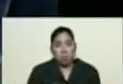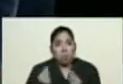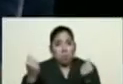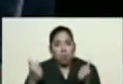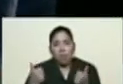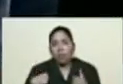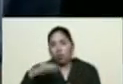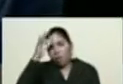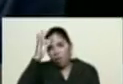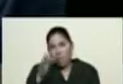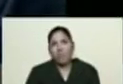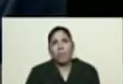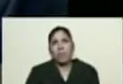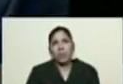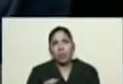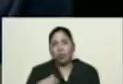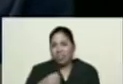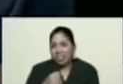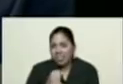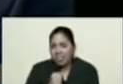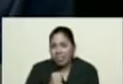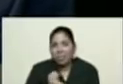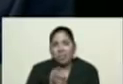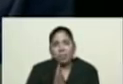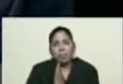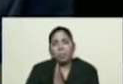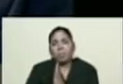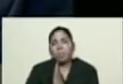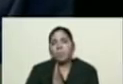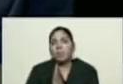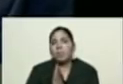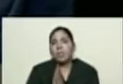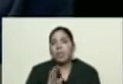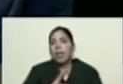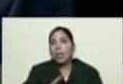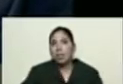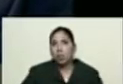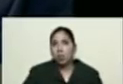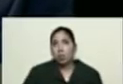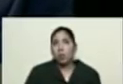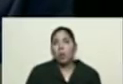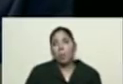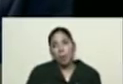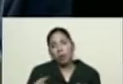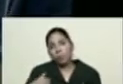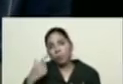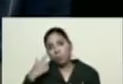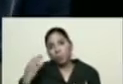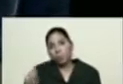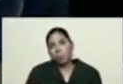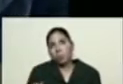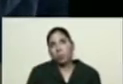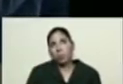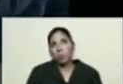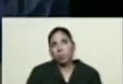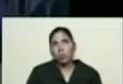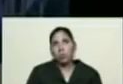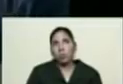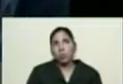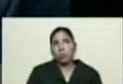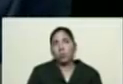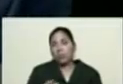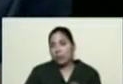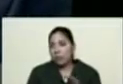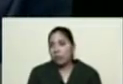fe, estoy aferrado a Cristo, pero seamos realistas. Hay posibilidades, por estas razones médicas,